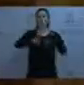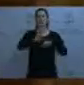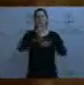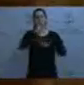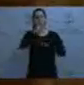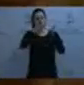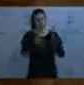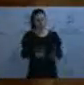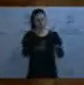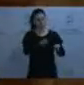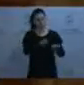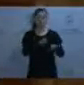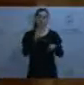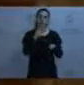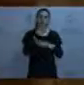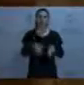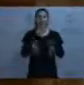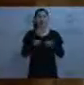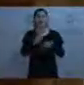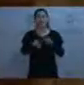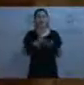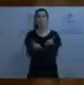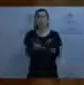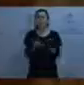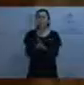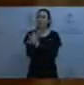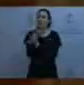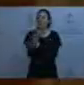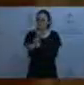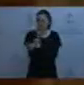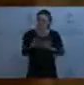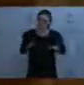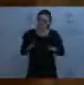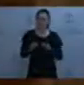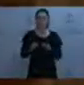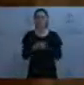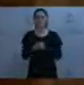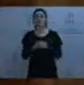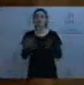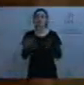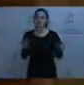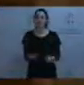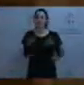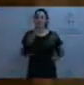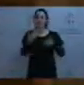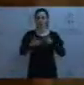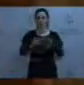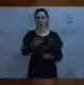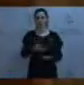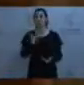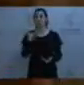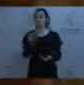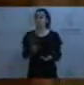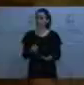consejero, de negarse a la insumisión. Pero creemos que habría vías de aligerar, digamos, el proceso